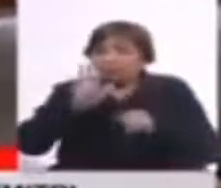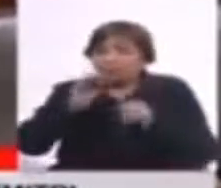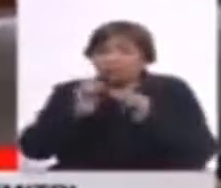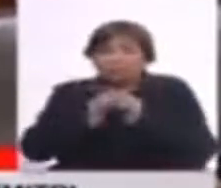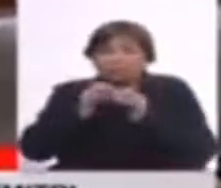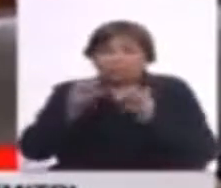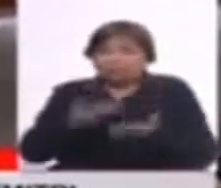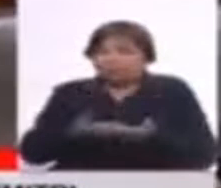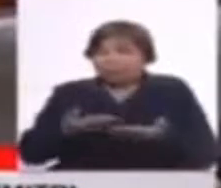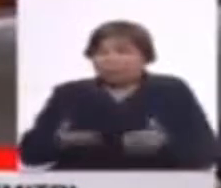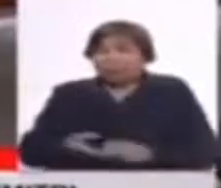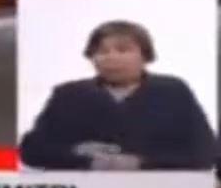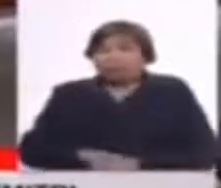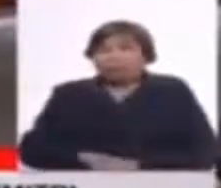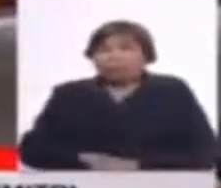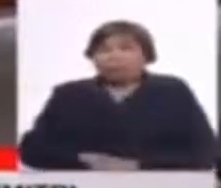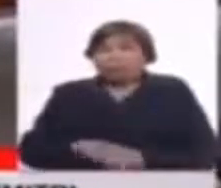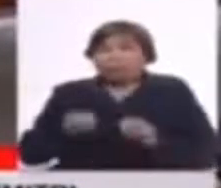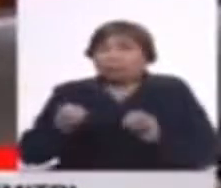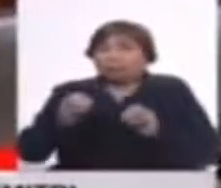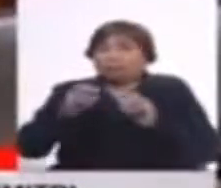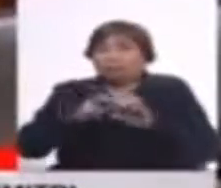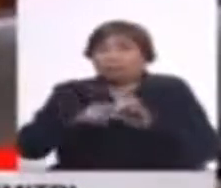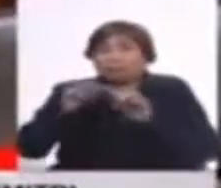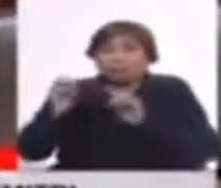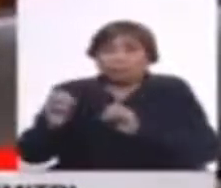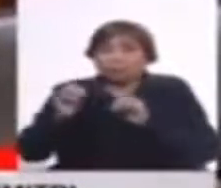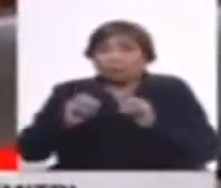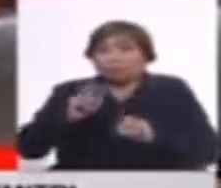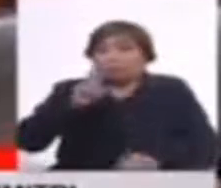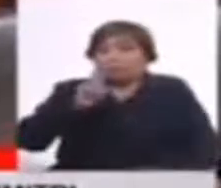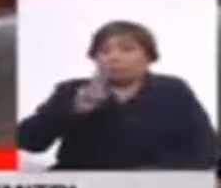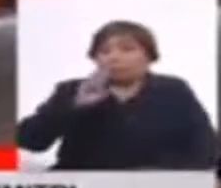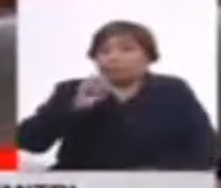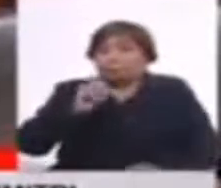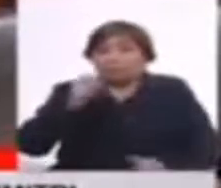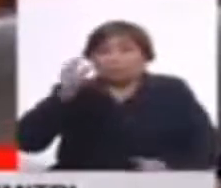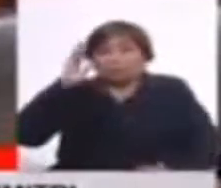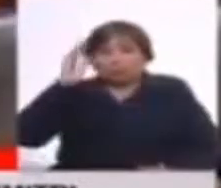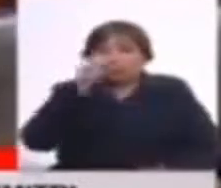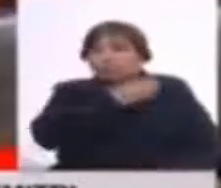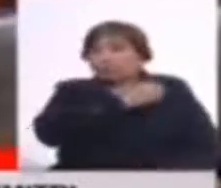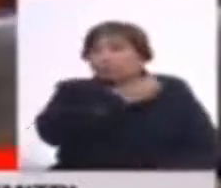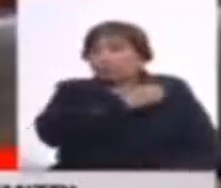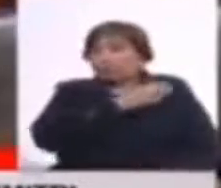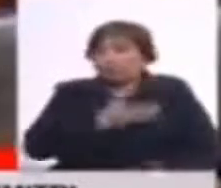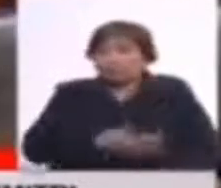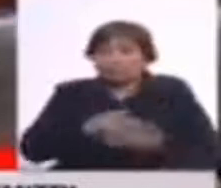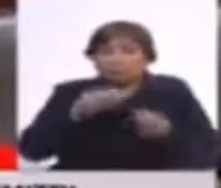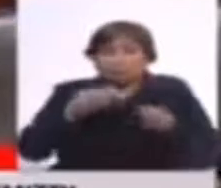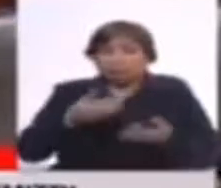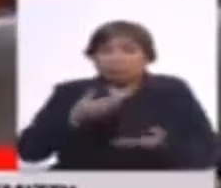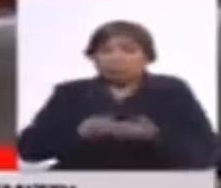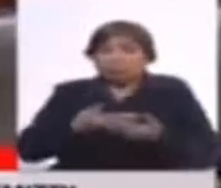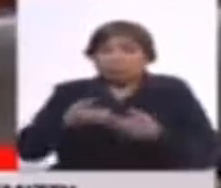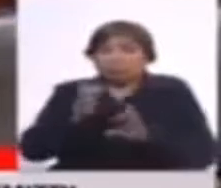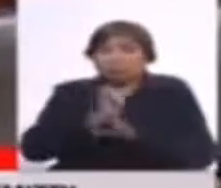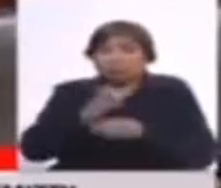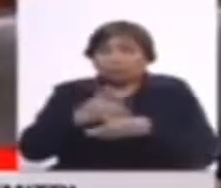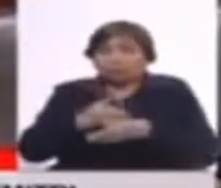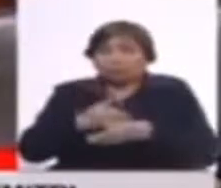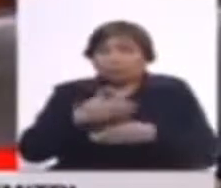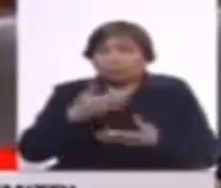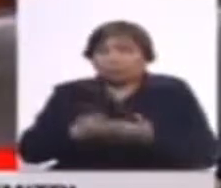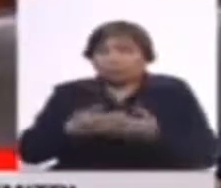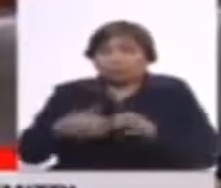cargo ha hecho resignaciones de 20 oficiales generales en forma intempestiva y